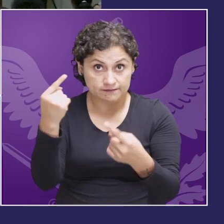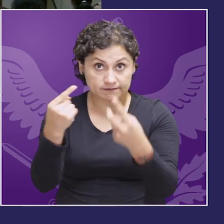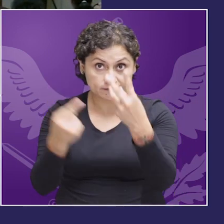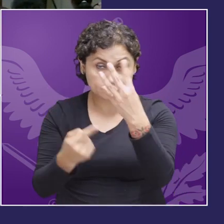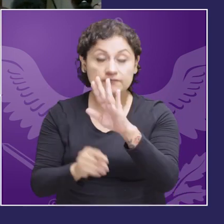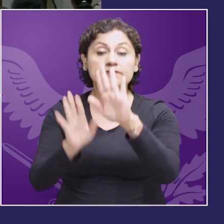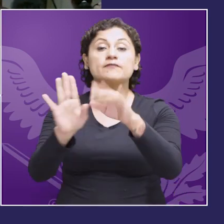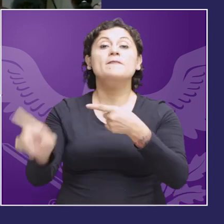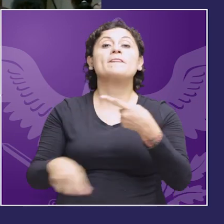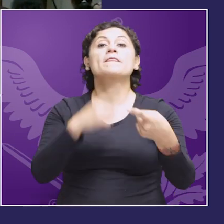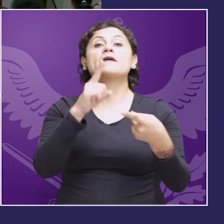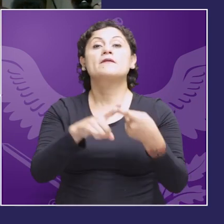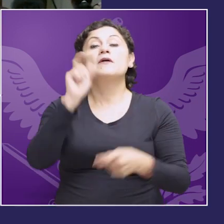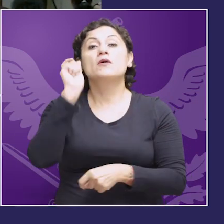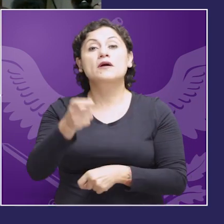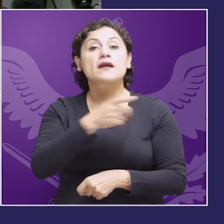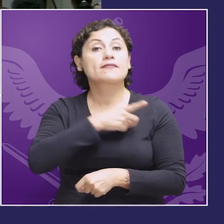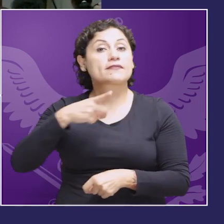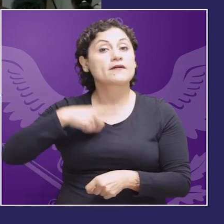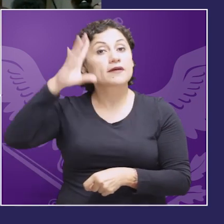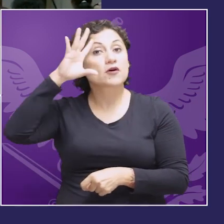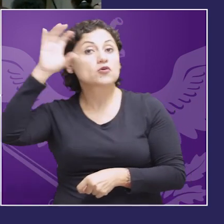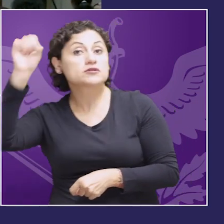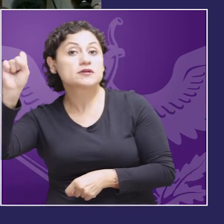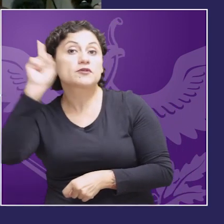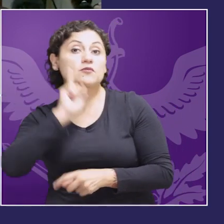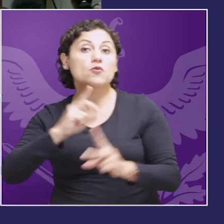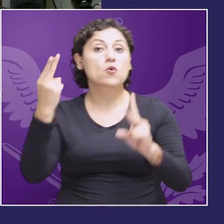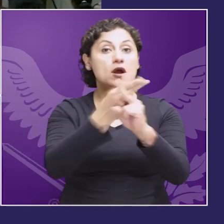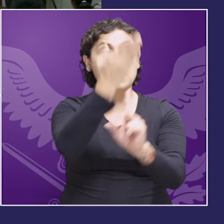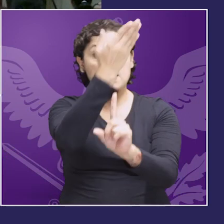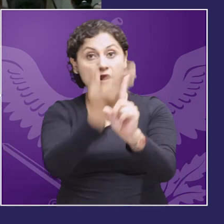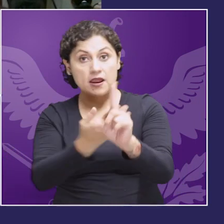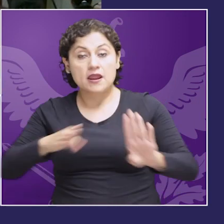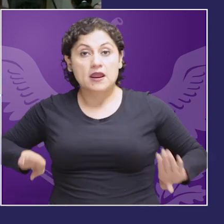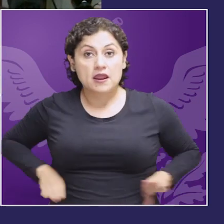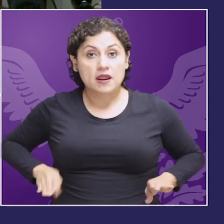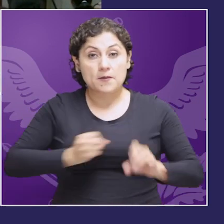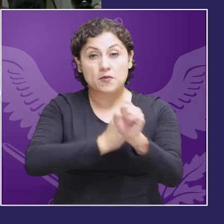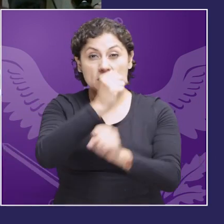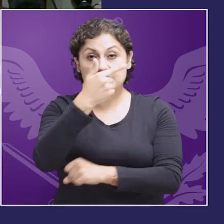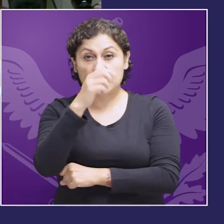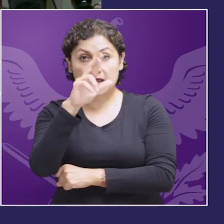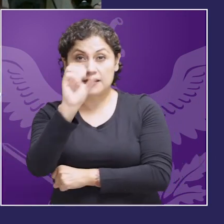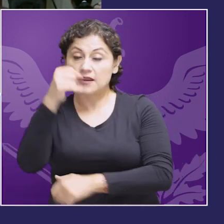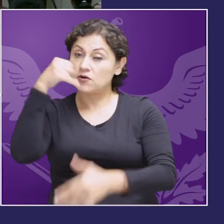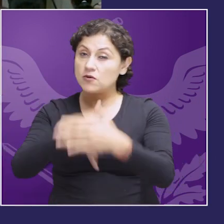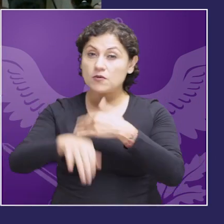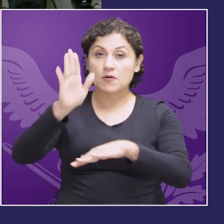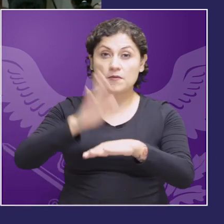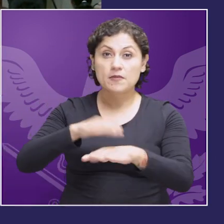los desafíos, propongo abordar algunos que considero importantes en este momento. Lo primero es